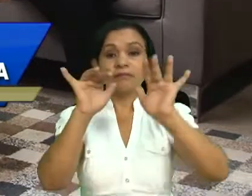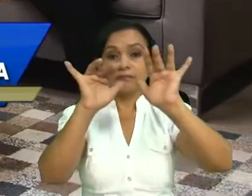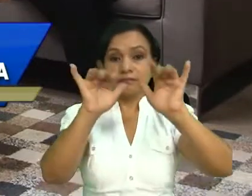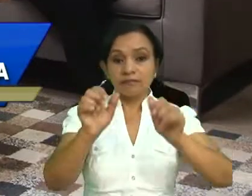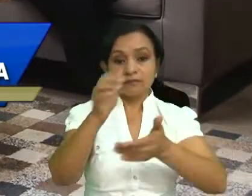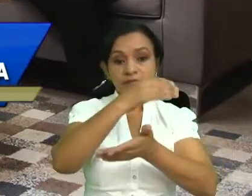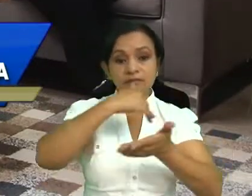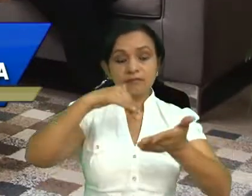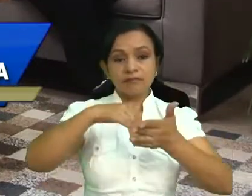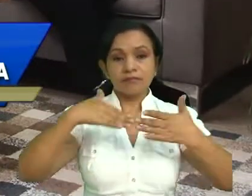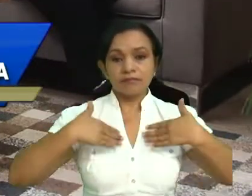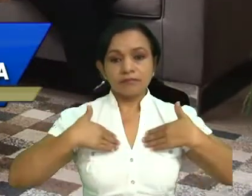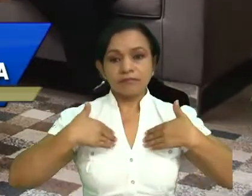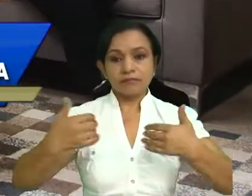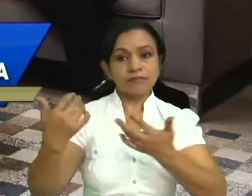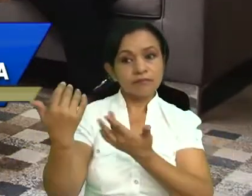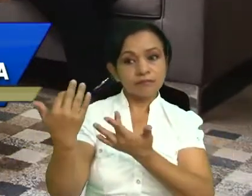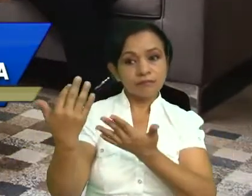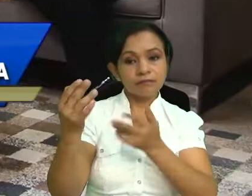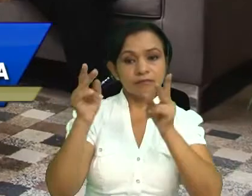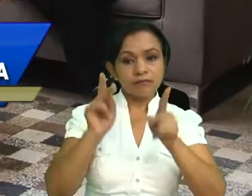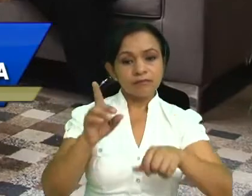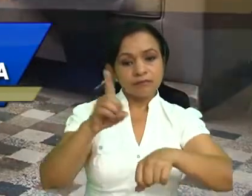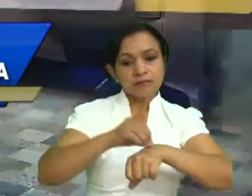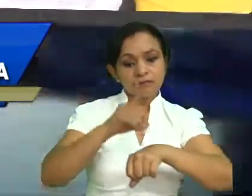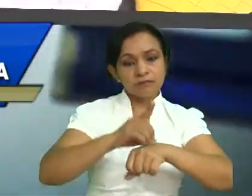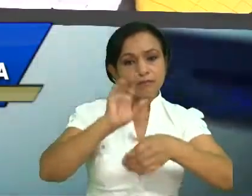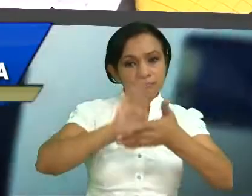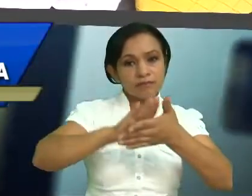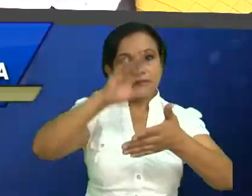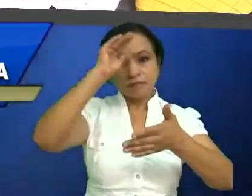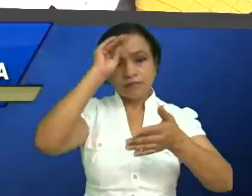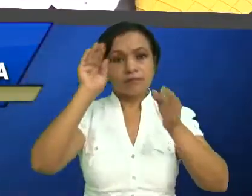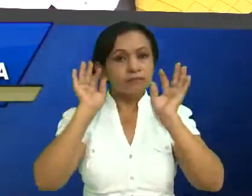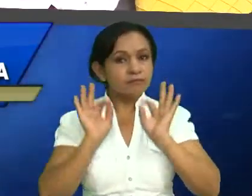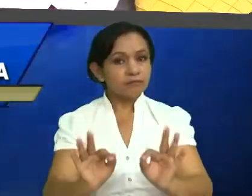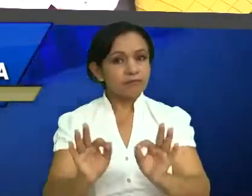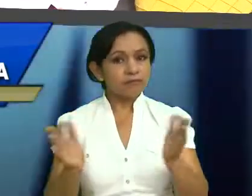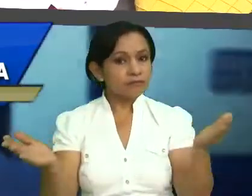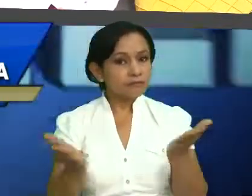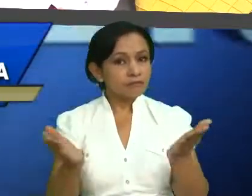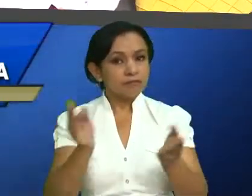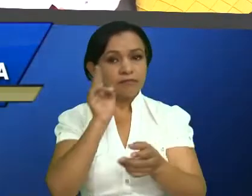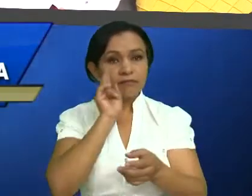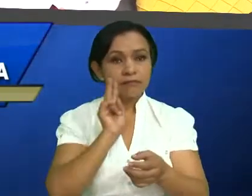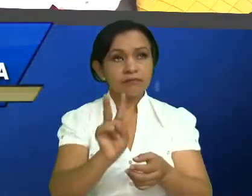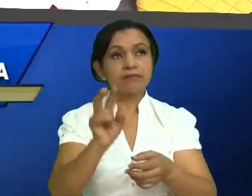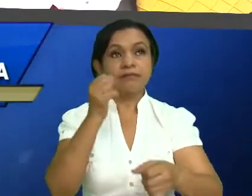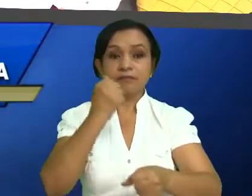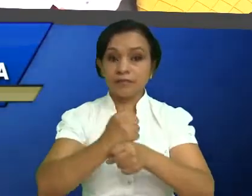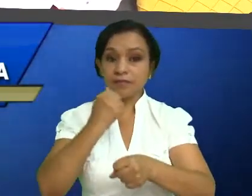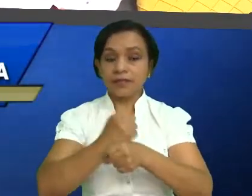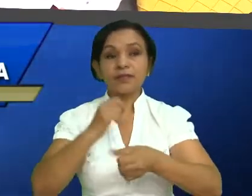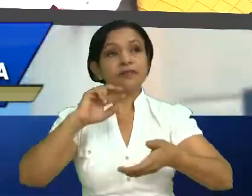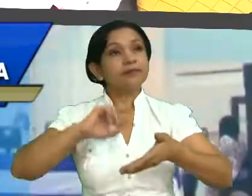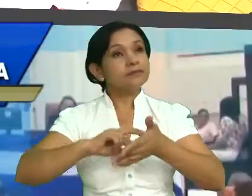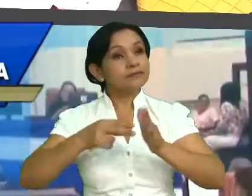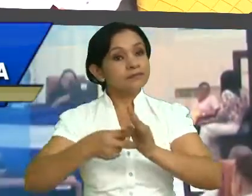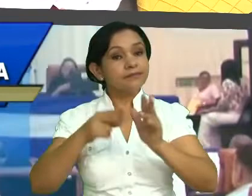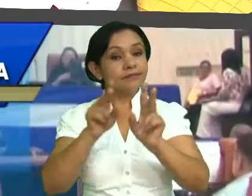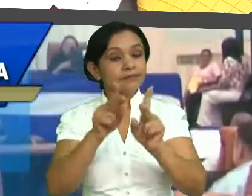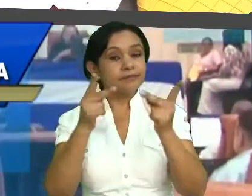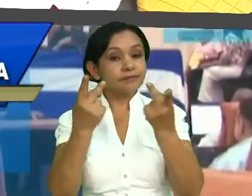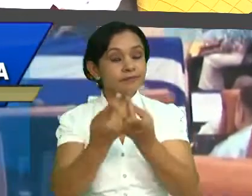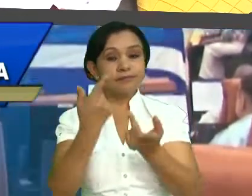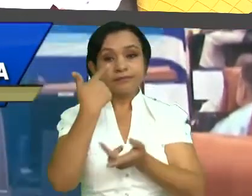salud listas, que tienen al personal médico capacitado, cómo se visibiliza ese trabajo y lo que significa que nuestro pueblo